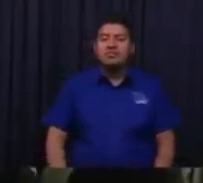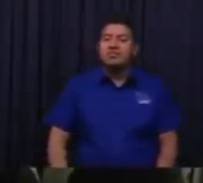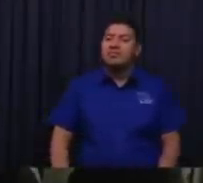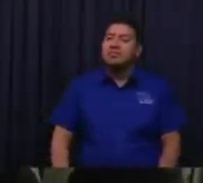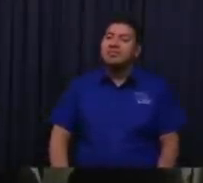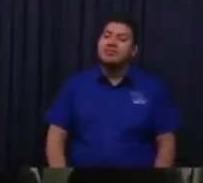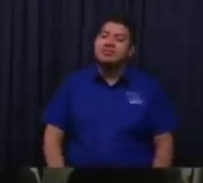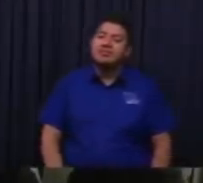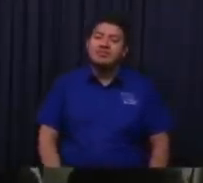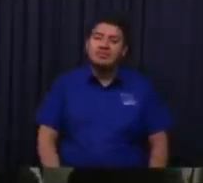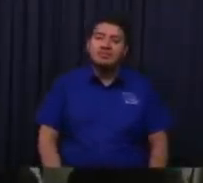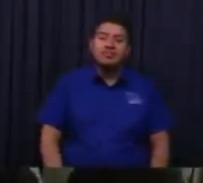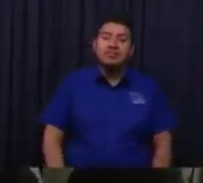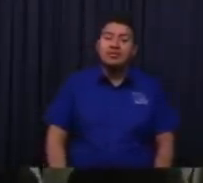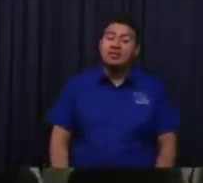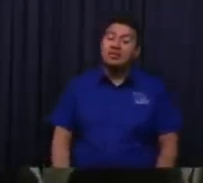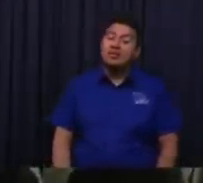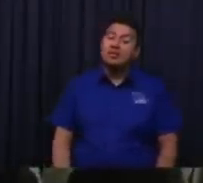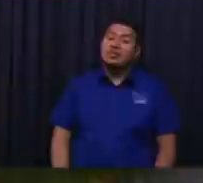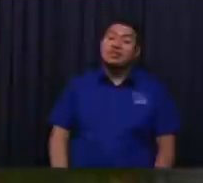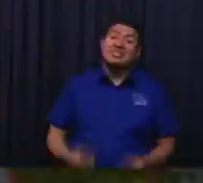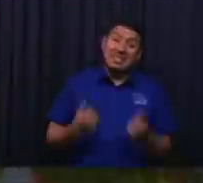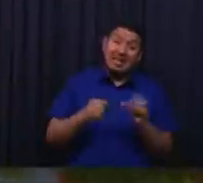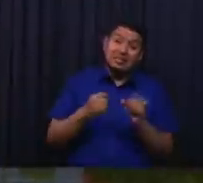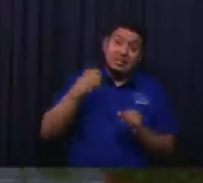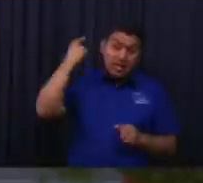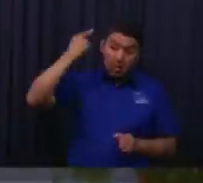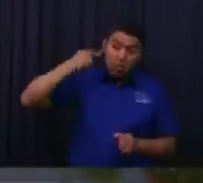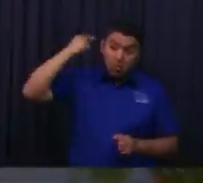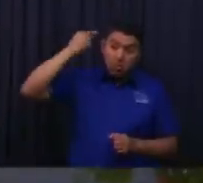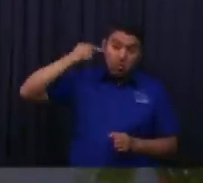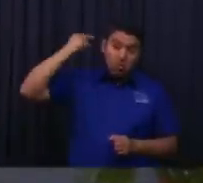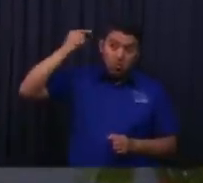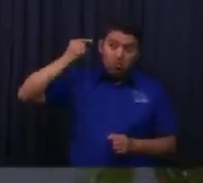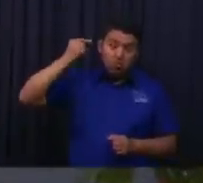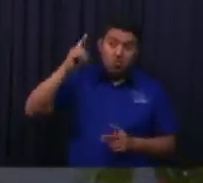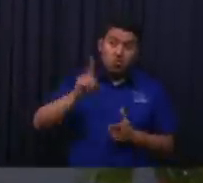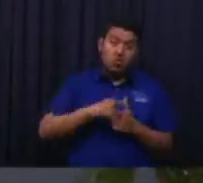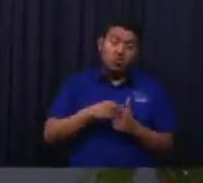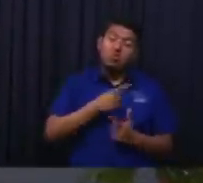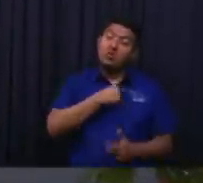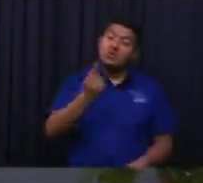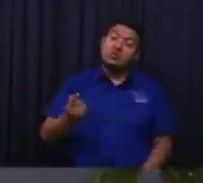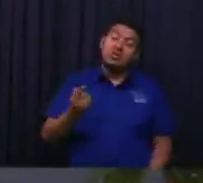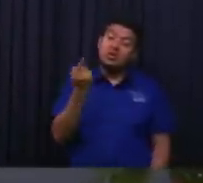Te vuelves loco. Estás solito.